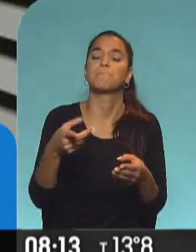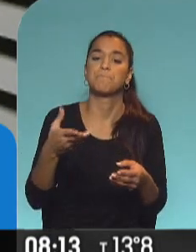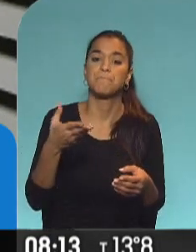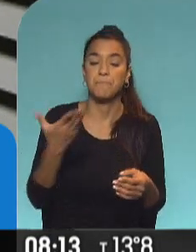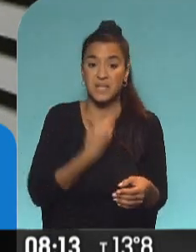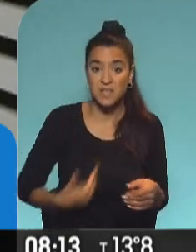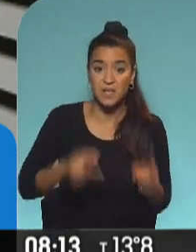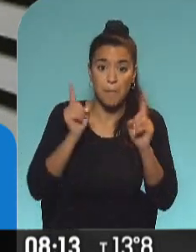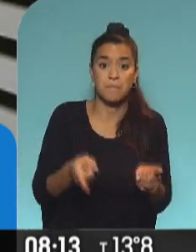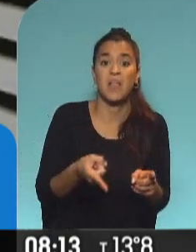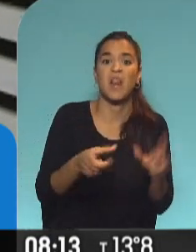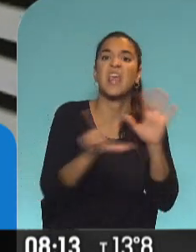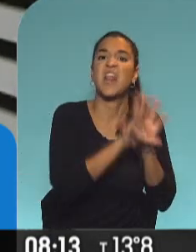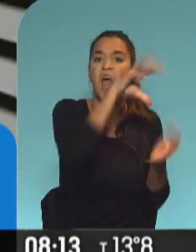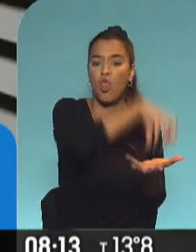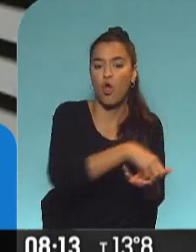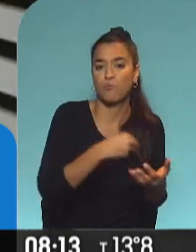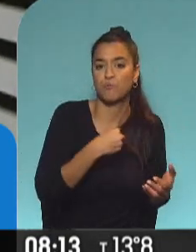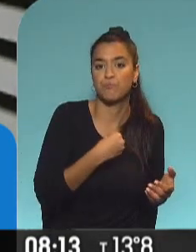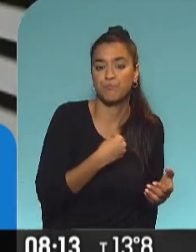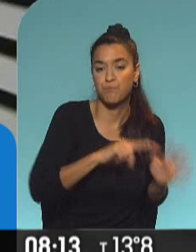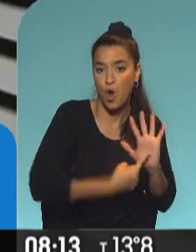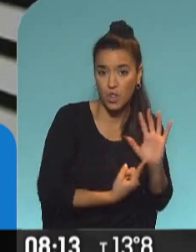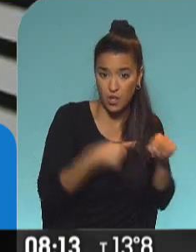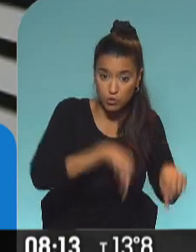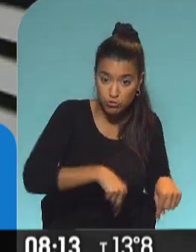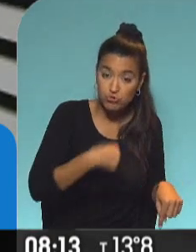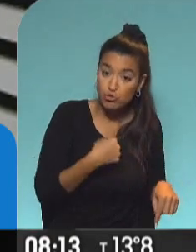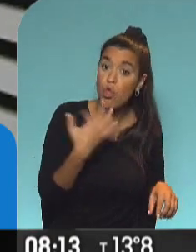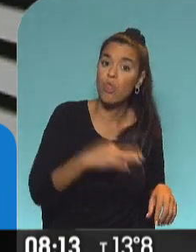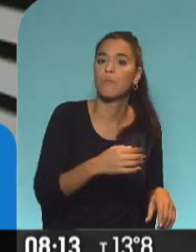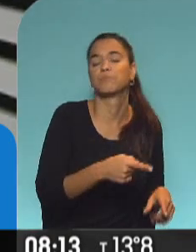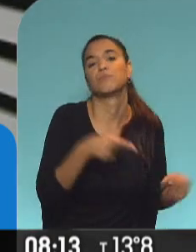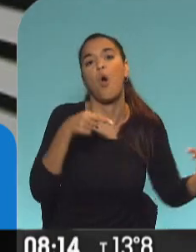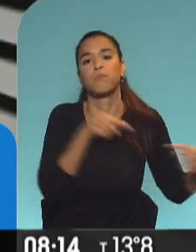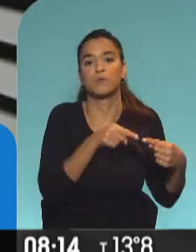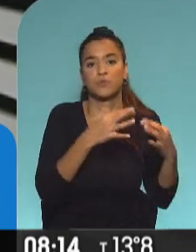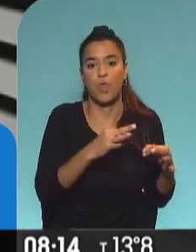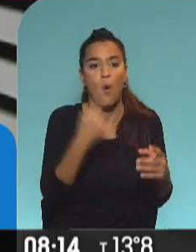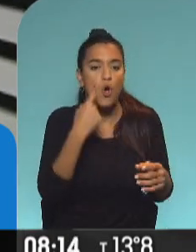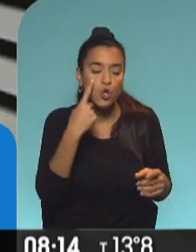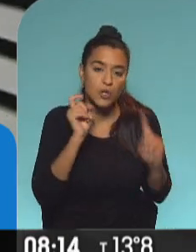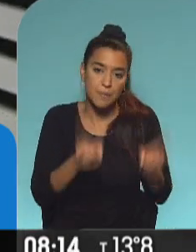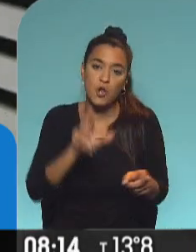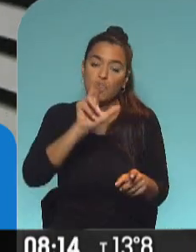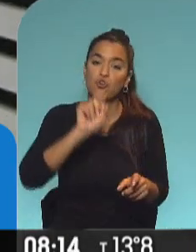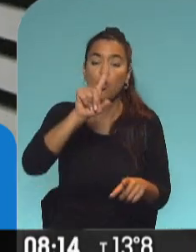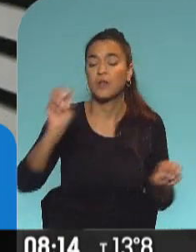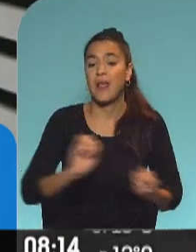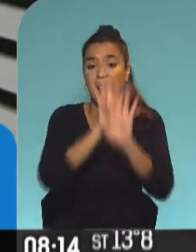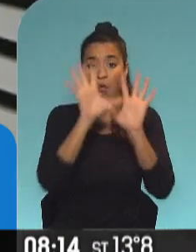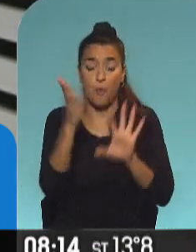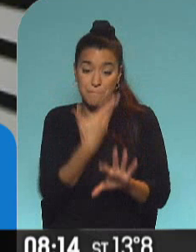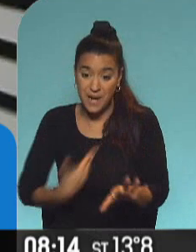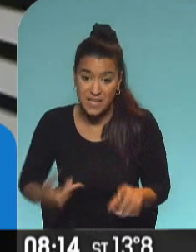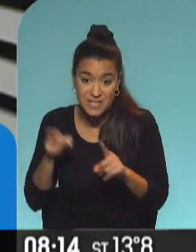soy legislador porteño y en mi rol de legislador porteño tengo la obligación de ejercer esa oposición y de ejercer el control. Así que los roles están claros. El